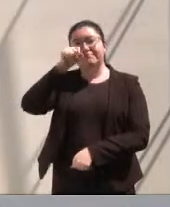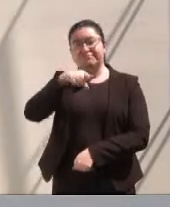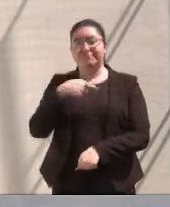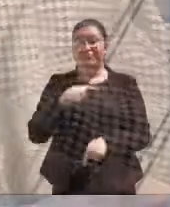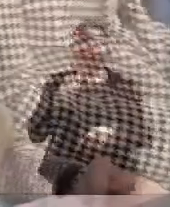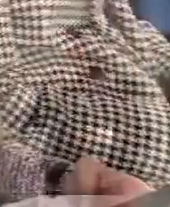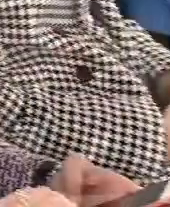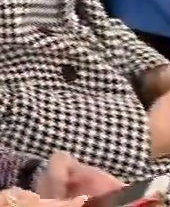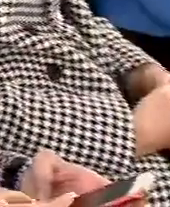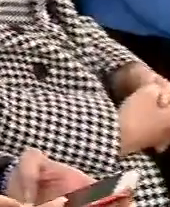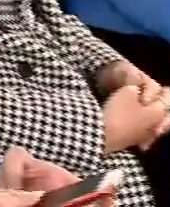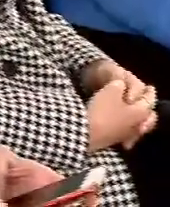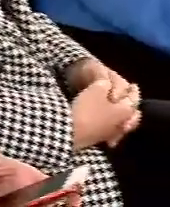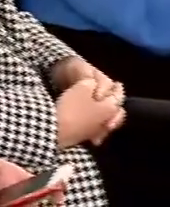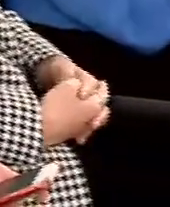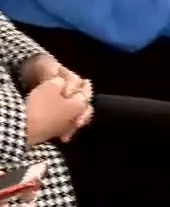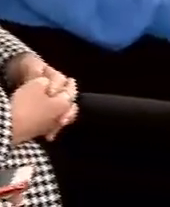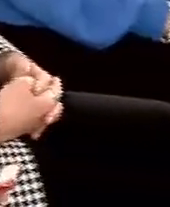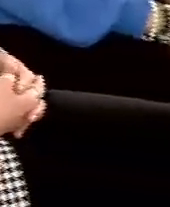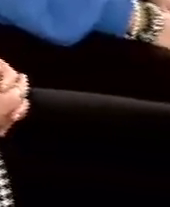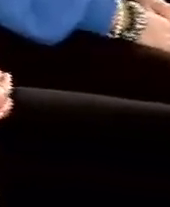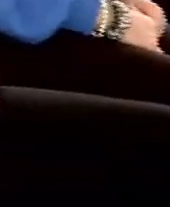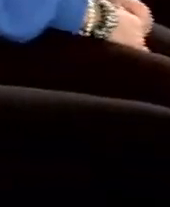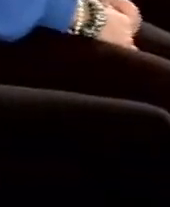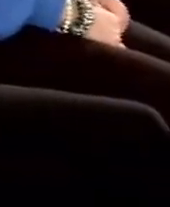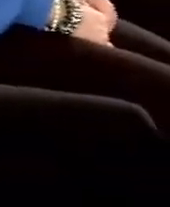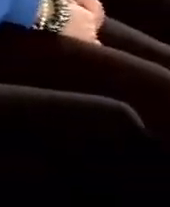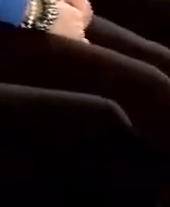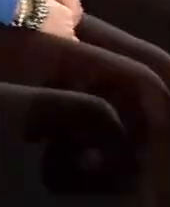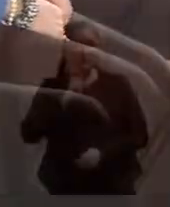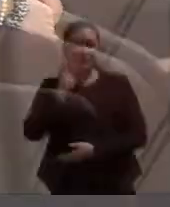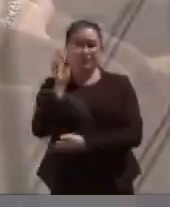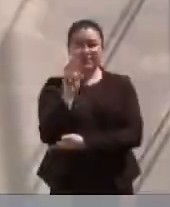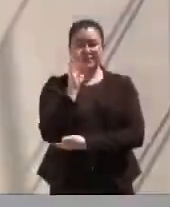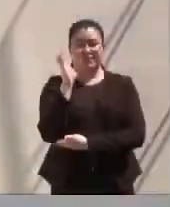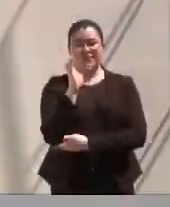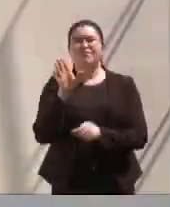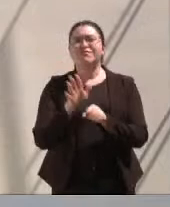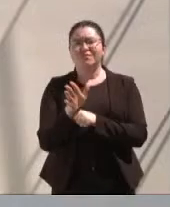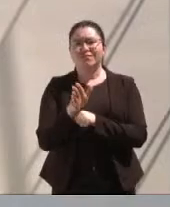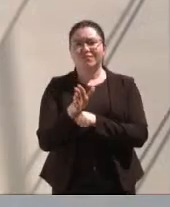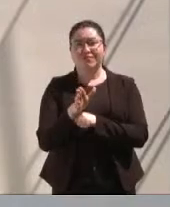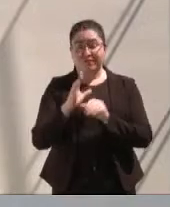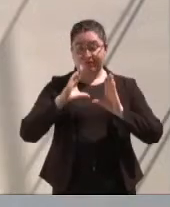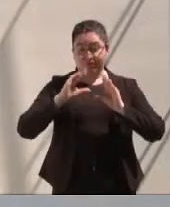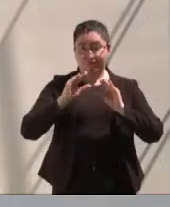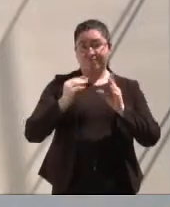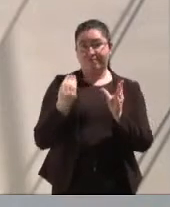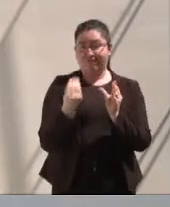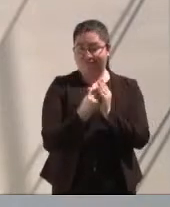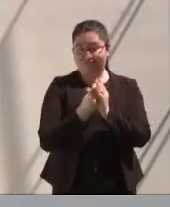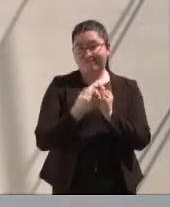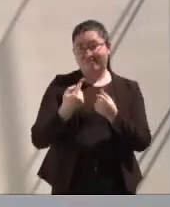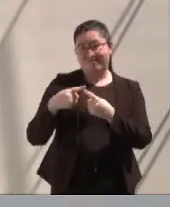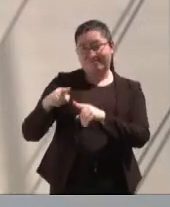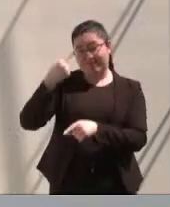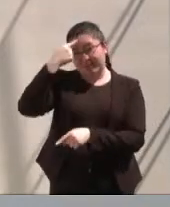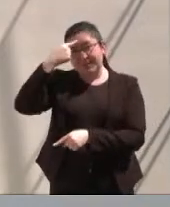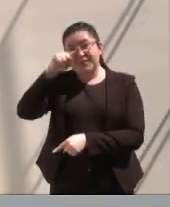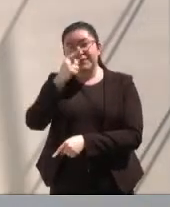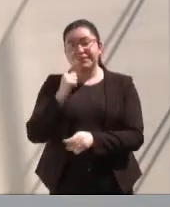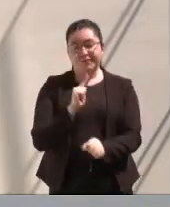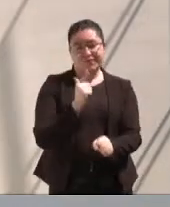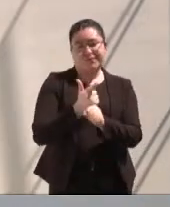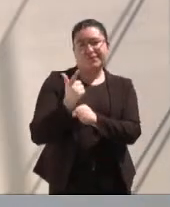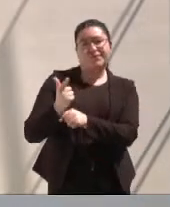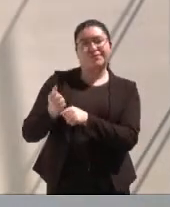Mujer Contrerense, la cual consistió en brindar apoyos económicos y capacitación para detectar violencia hacia las mujeres a más